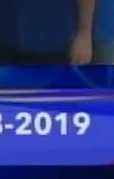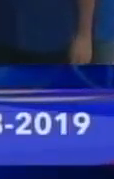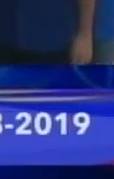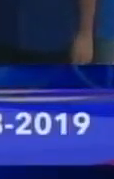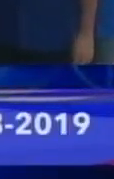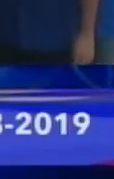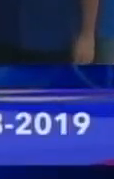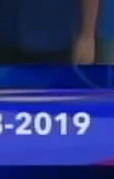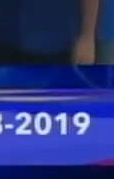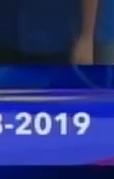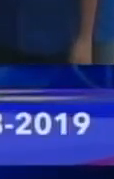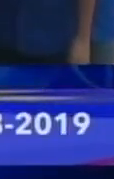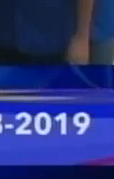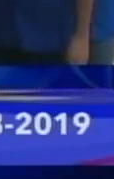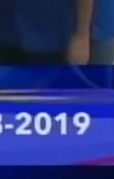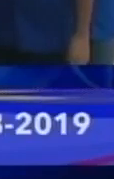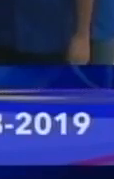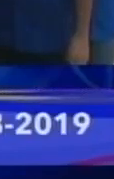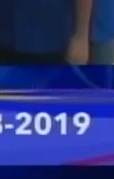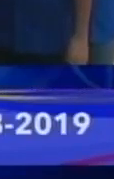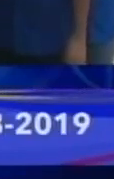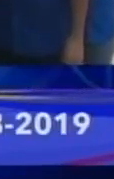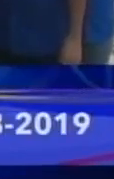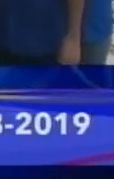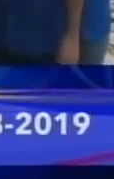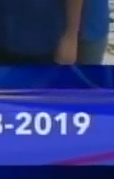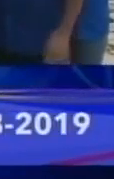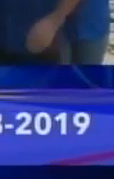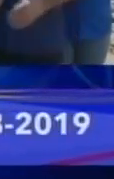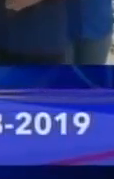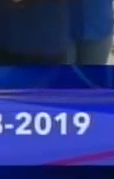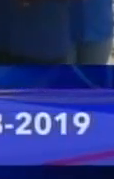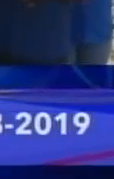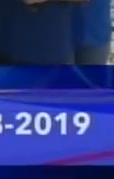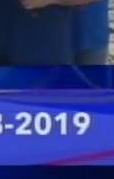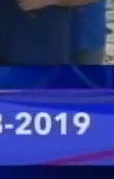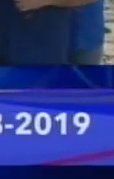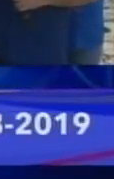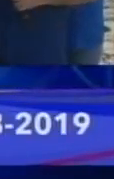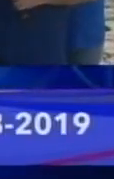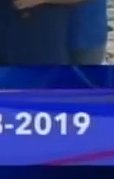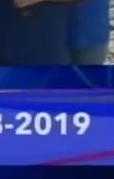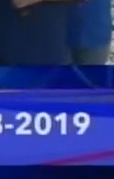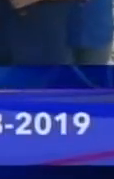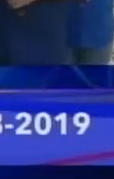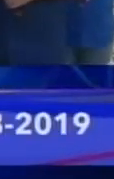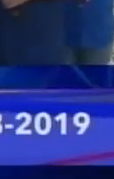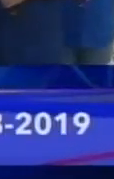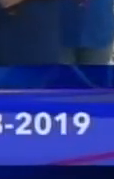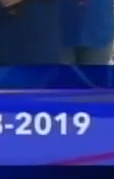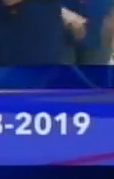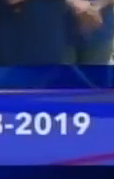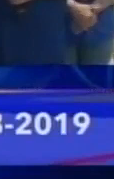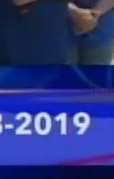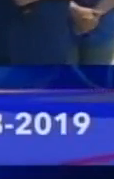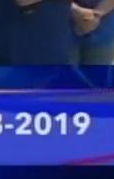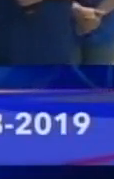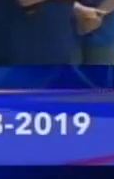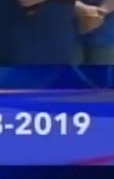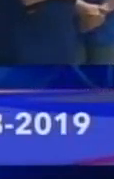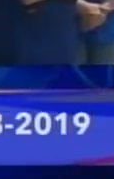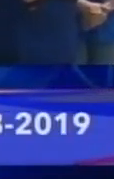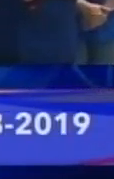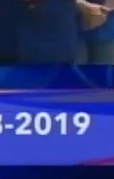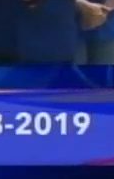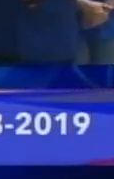tema social. Y bueno, señor presidente, le devuelvo el pase para que nos diga sus comentarios con respecto a este elemento de la agricultura